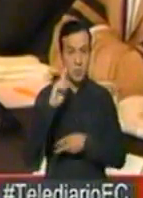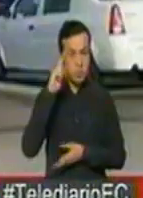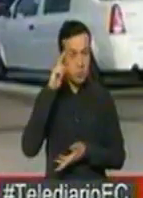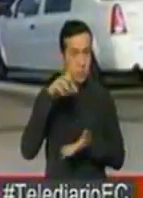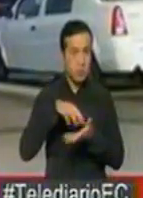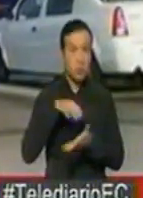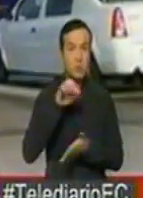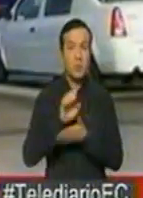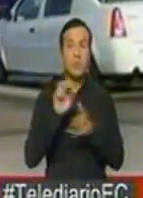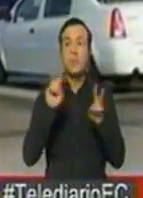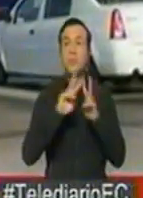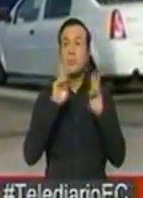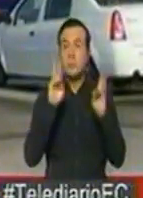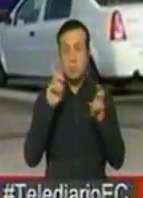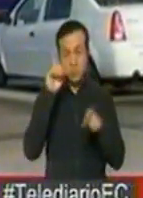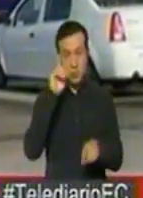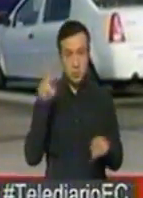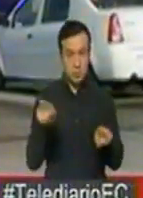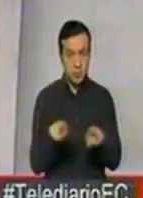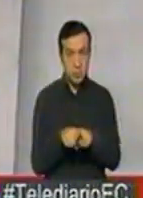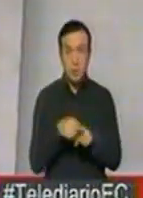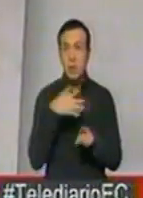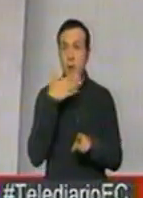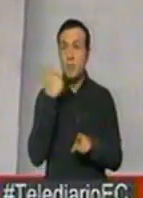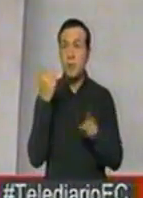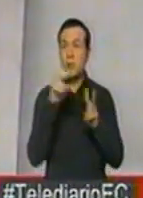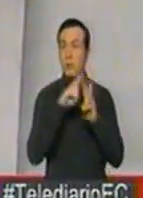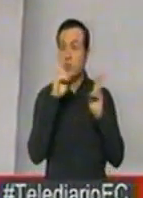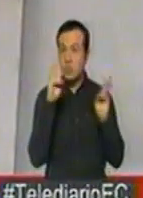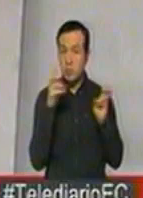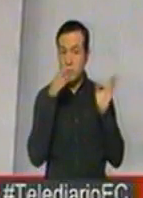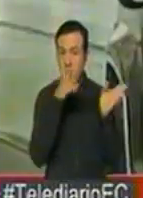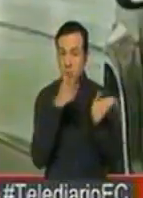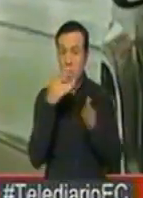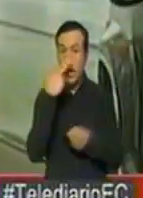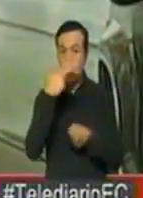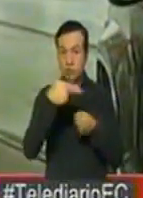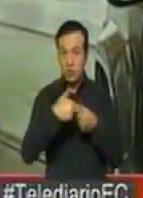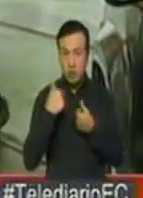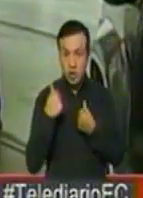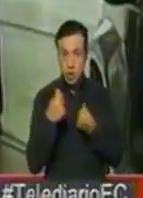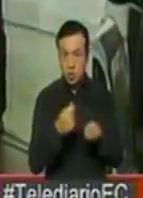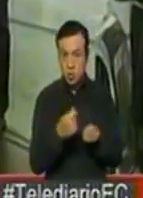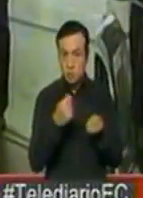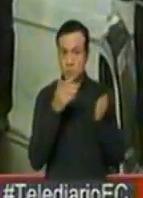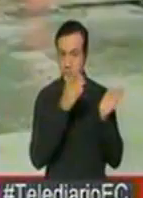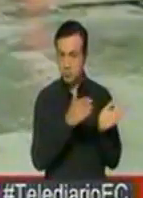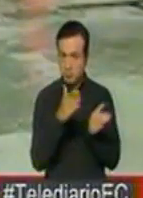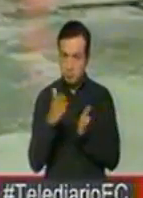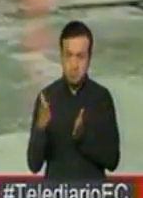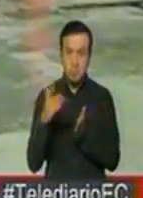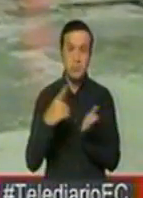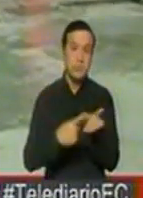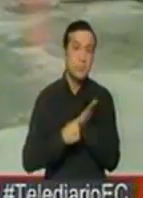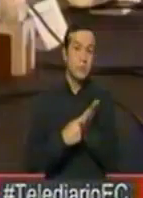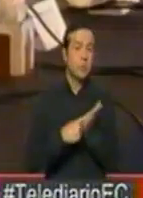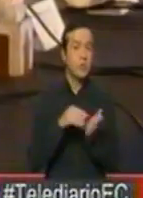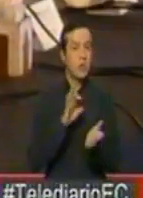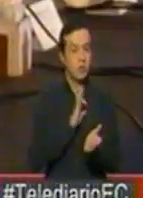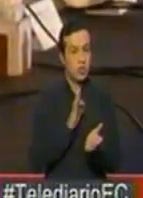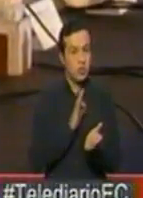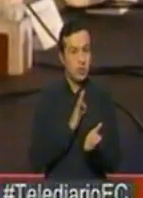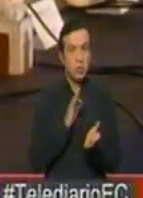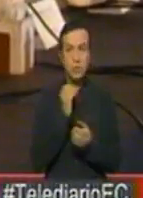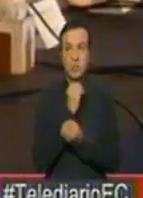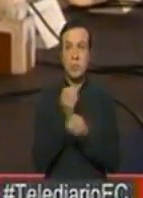Nacional en tanto al acuerdo para mejorar el tema de la focalización de combustibles. Como mencionamos, fue una reunión técnica donde se